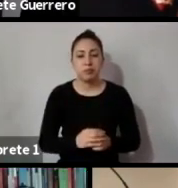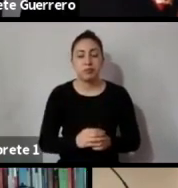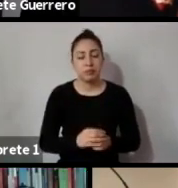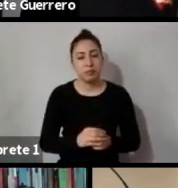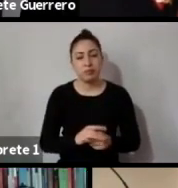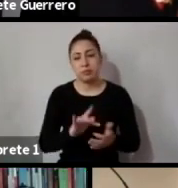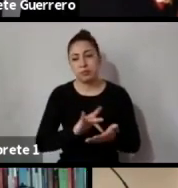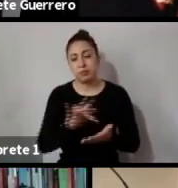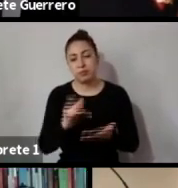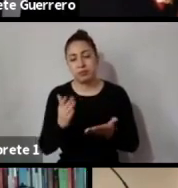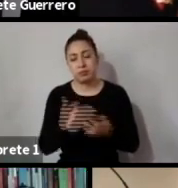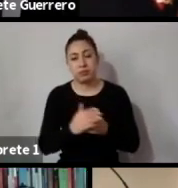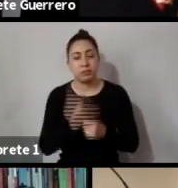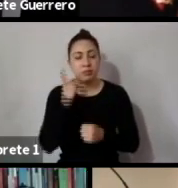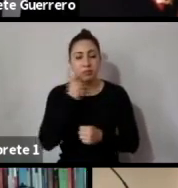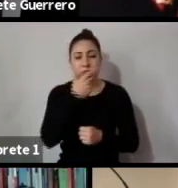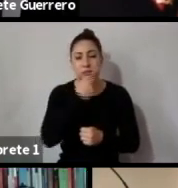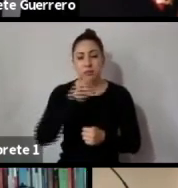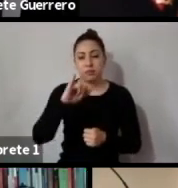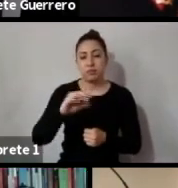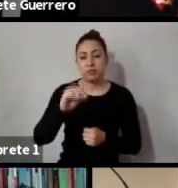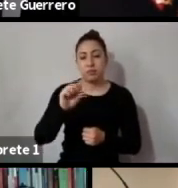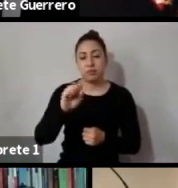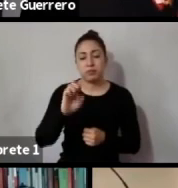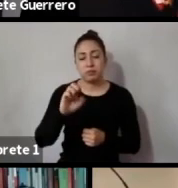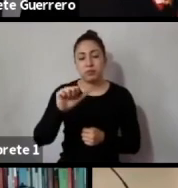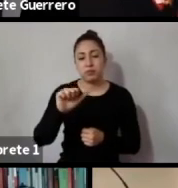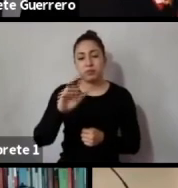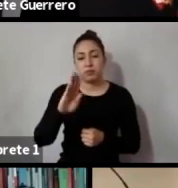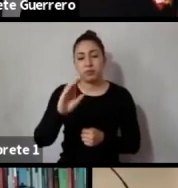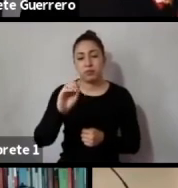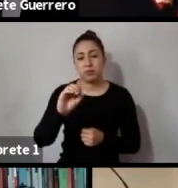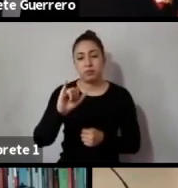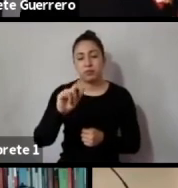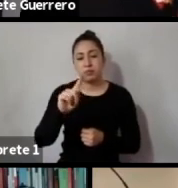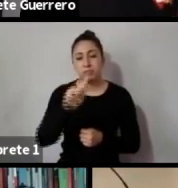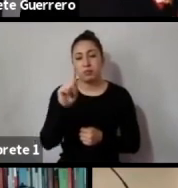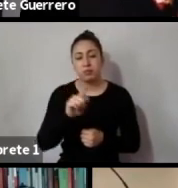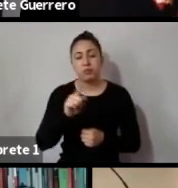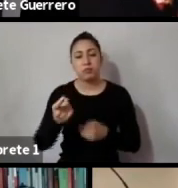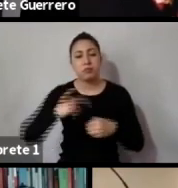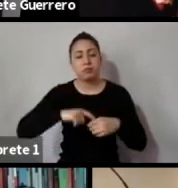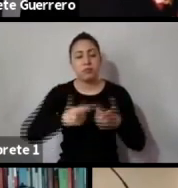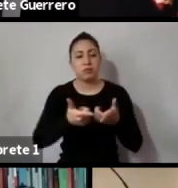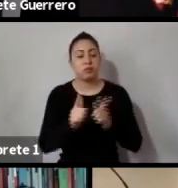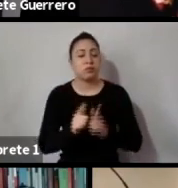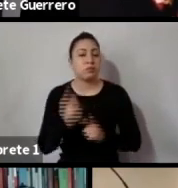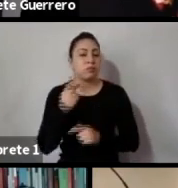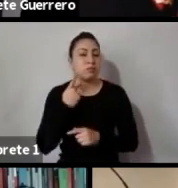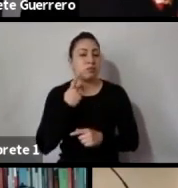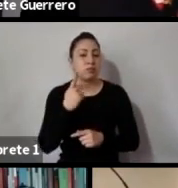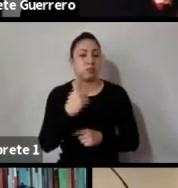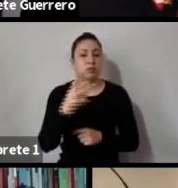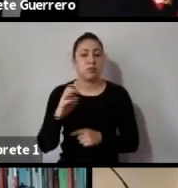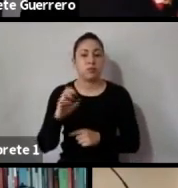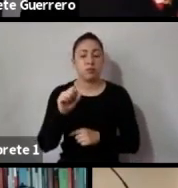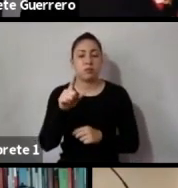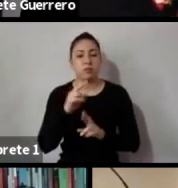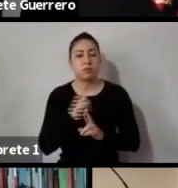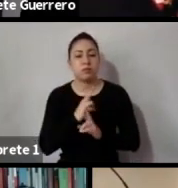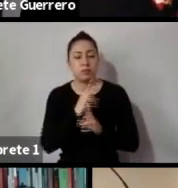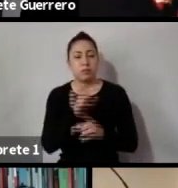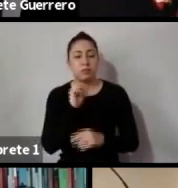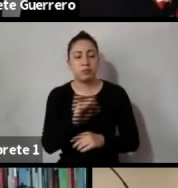Gracias, diputada. Diputado Fernando José Aboy Pizarro, coordinador de la acción parlamentaria del Partido de Encuentro Social. Aboy Tizen Pro.